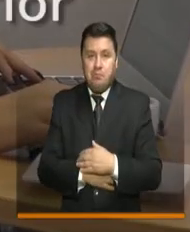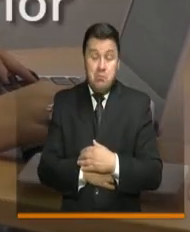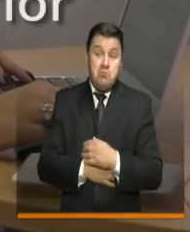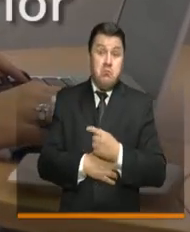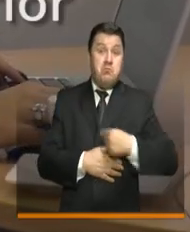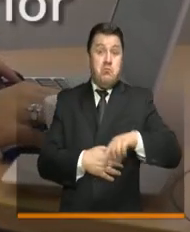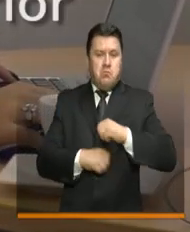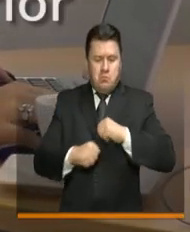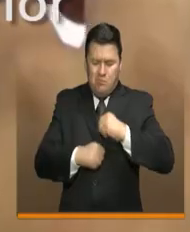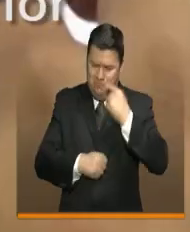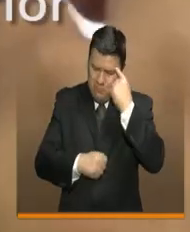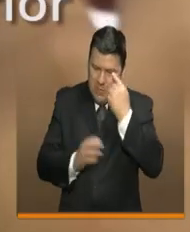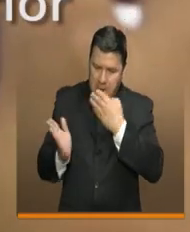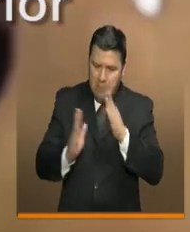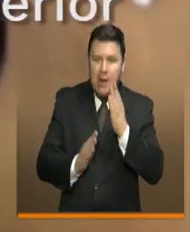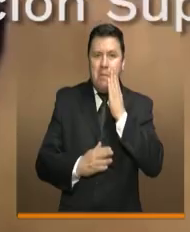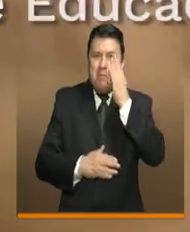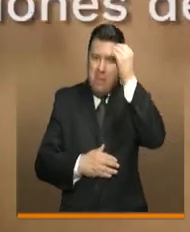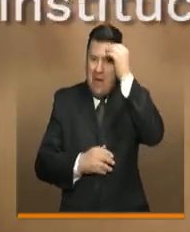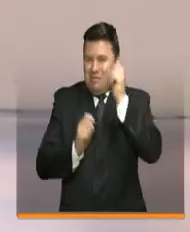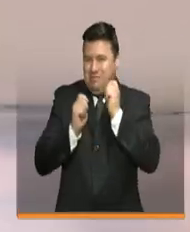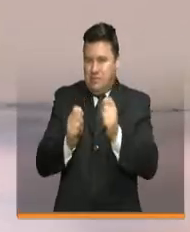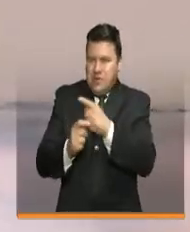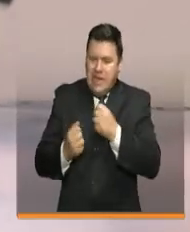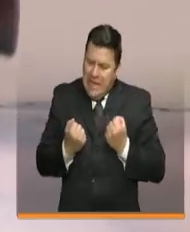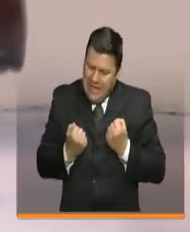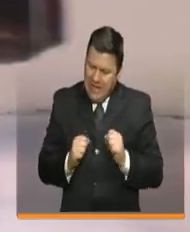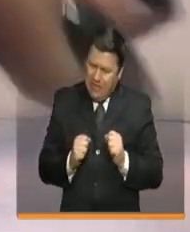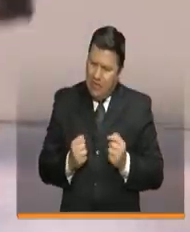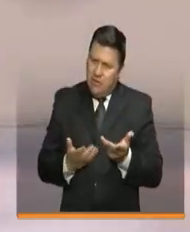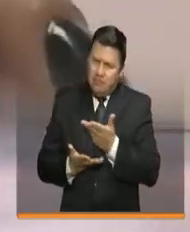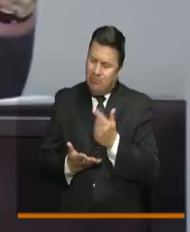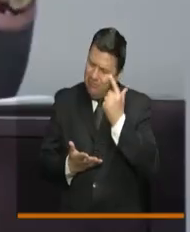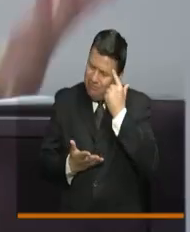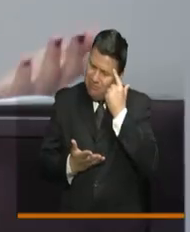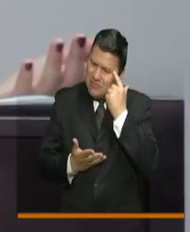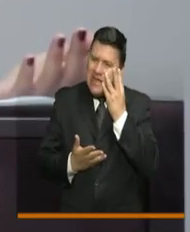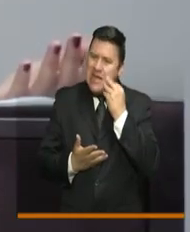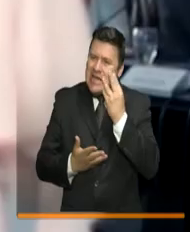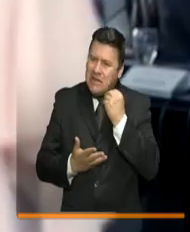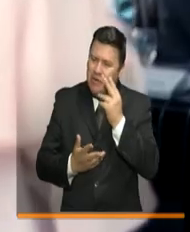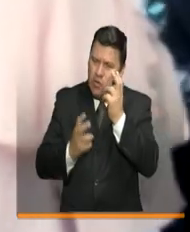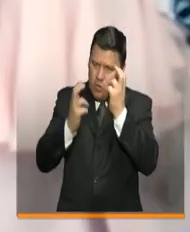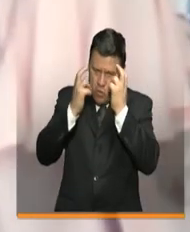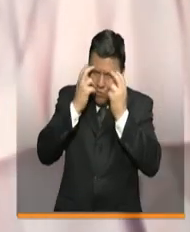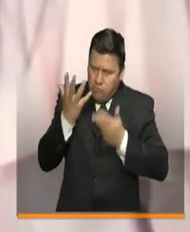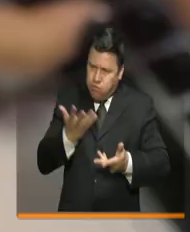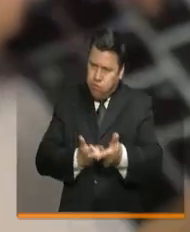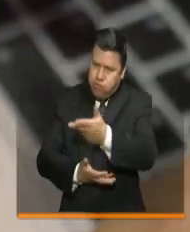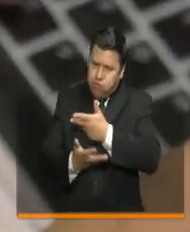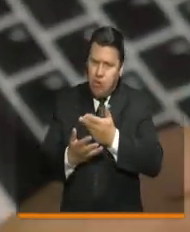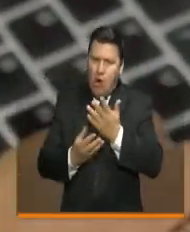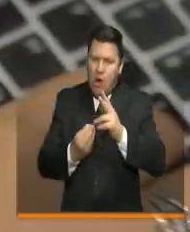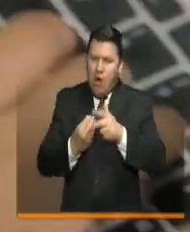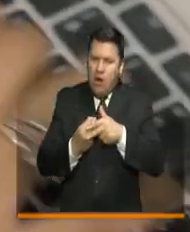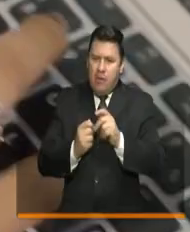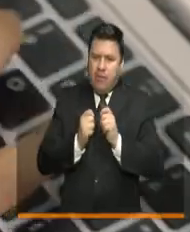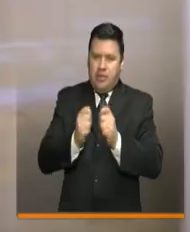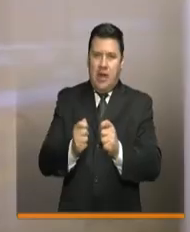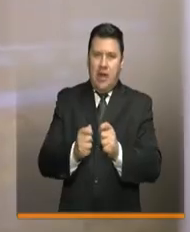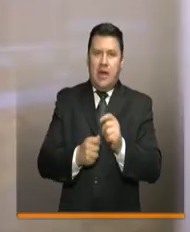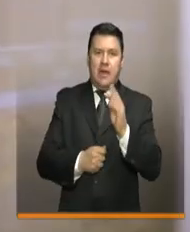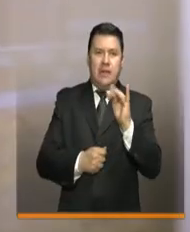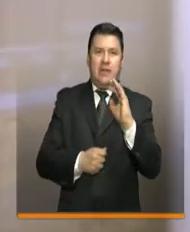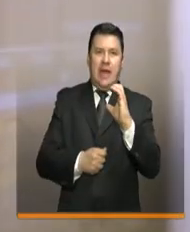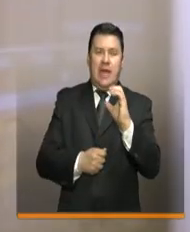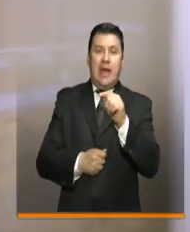se destaca la iniciativa Plan Padrino IES, que une esfuerzos para compartir capacidades, experiencias y conocimientos en el uso de las herramientas que ofrecen las TIC